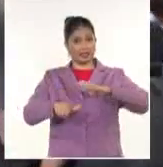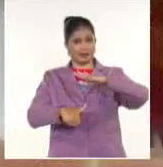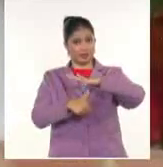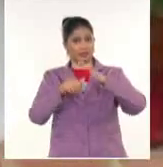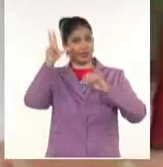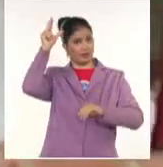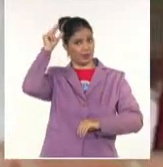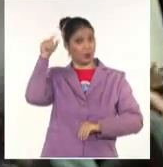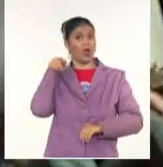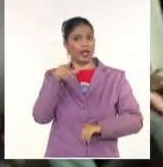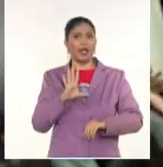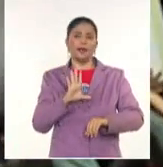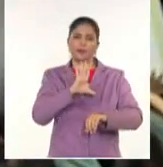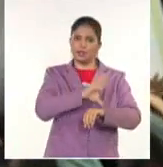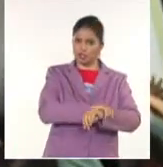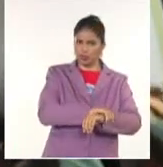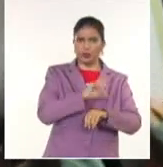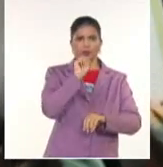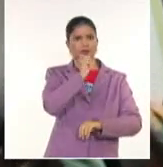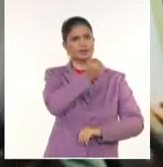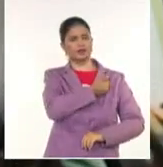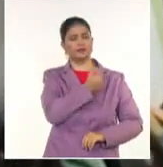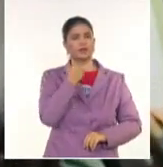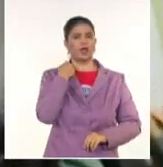prisión preventiva desde diciembre de 2022 ev